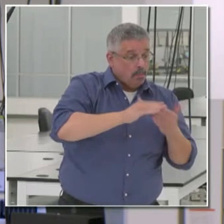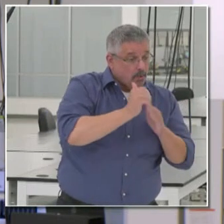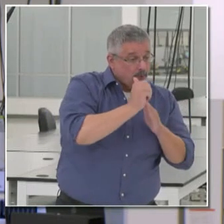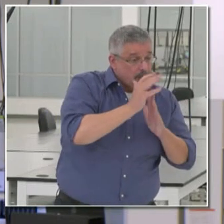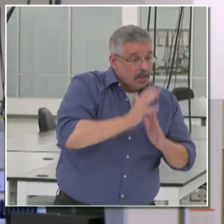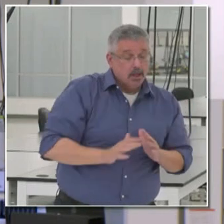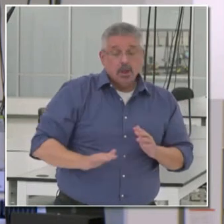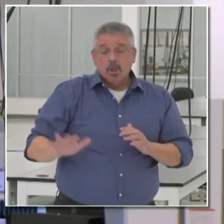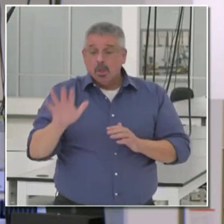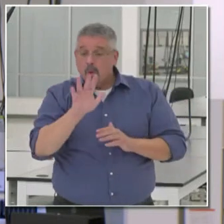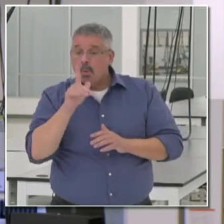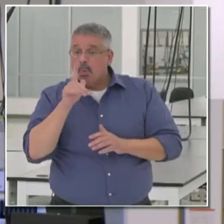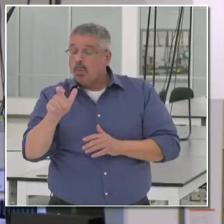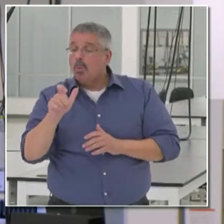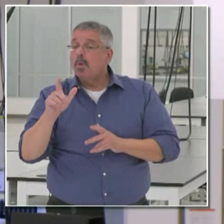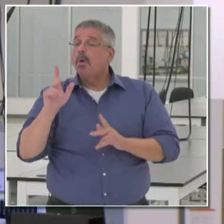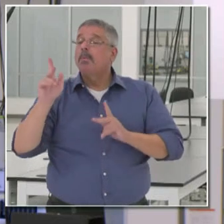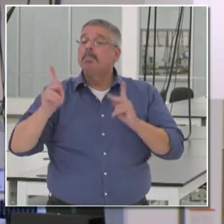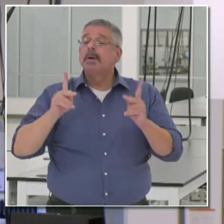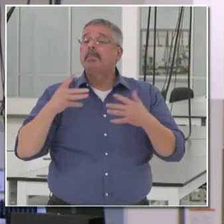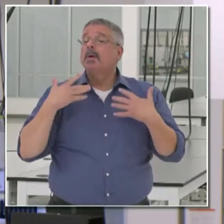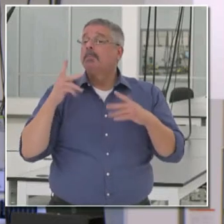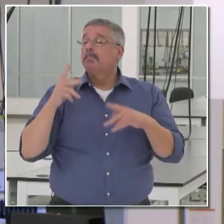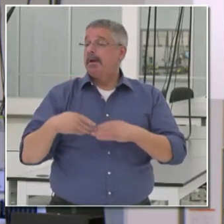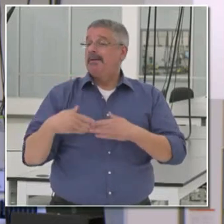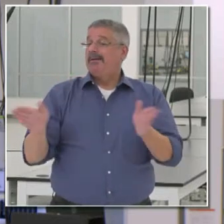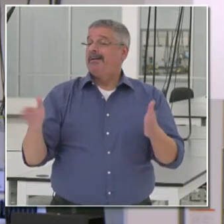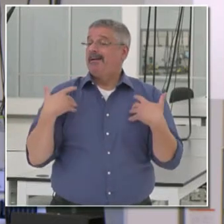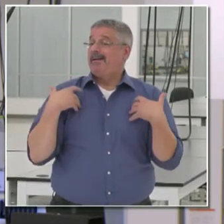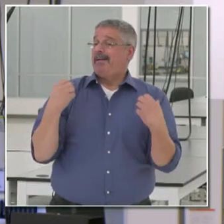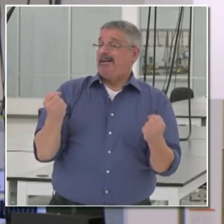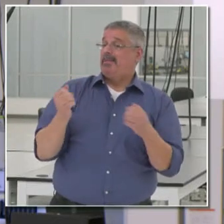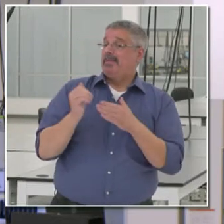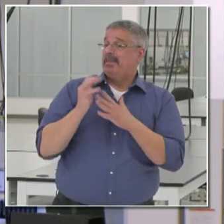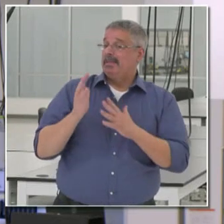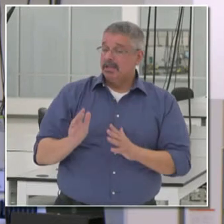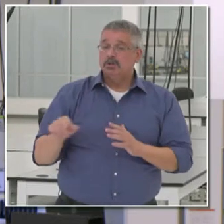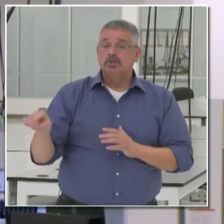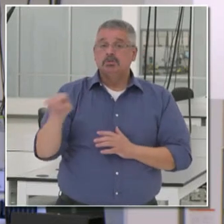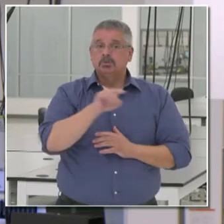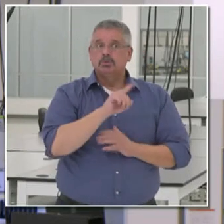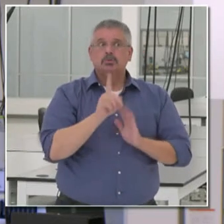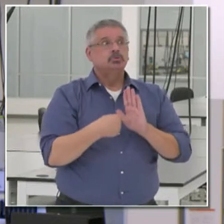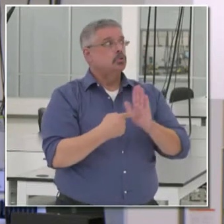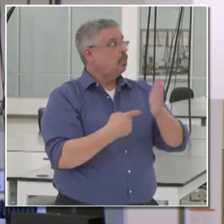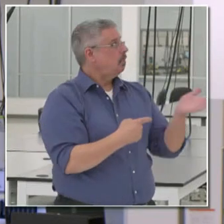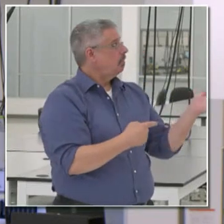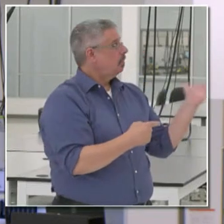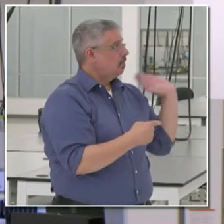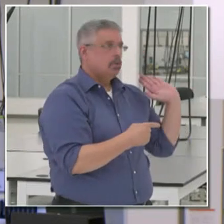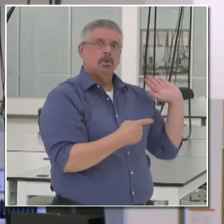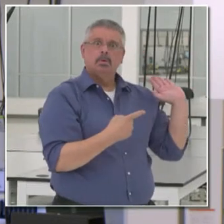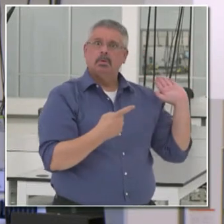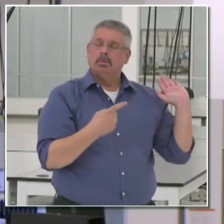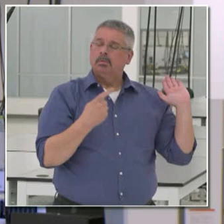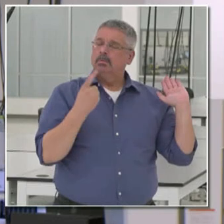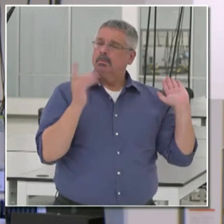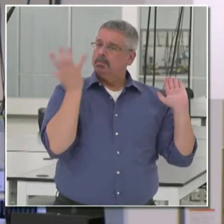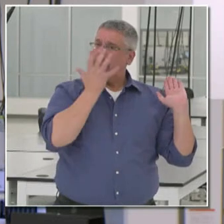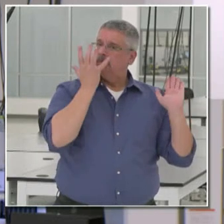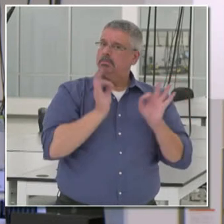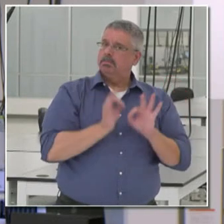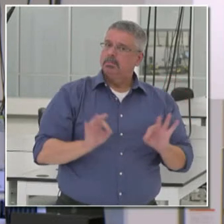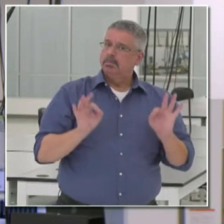trabajando con líderes locales comunitarios de salubridad para crear este bien